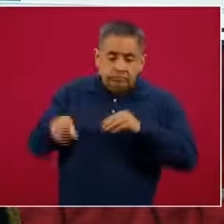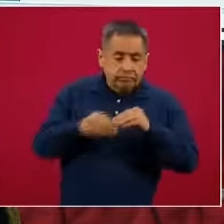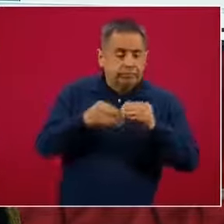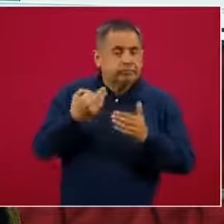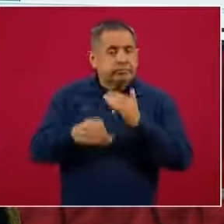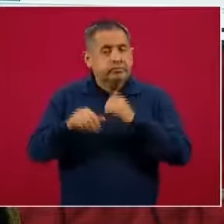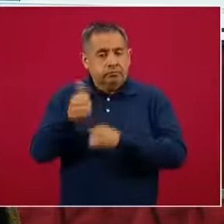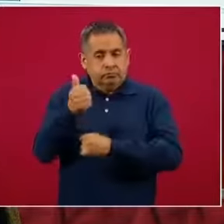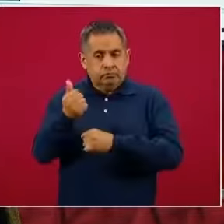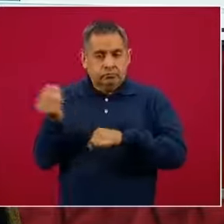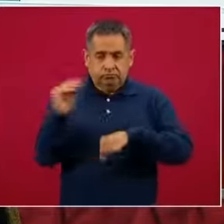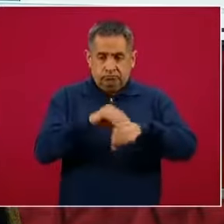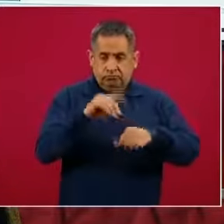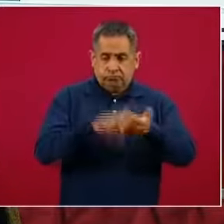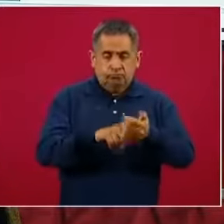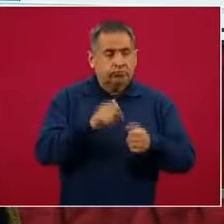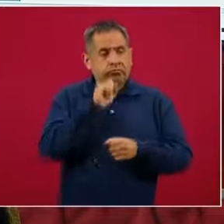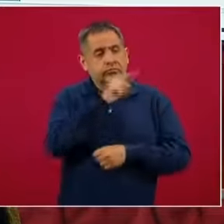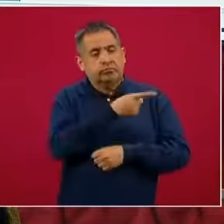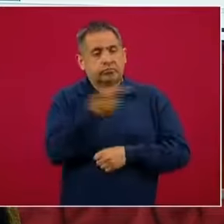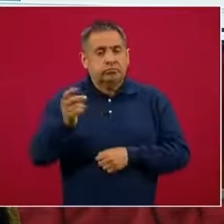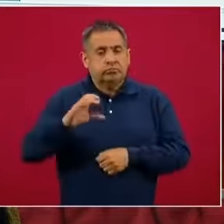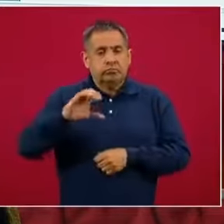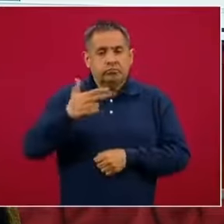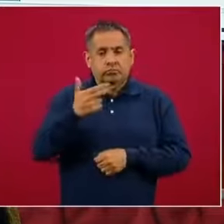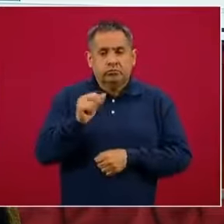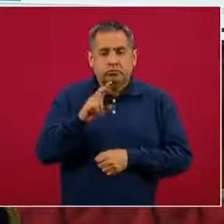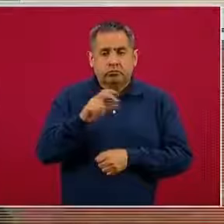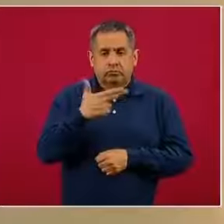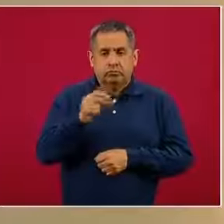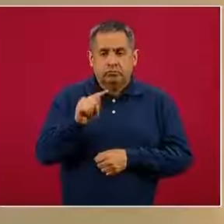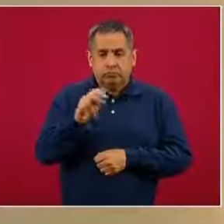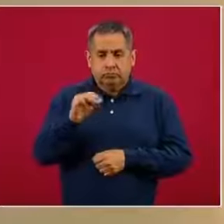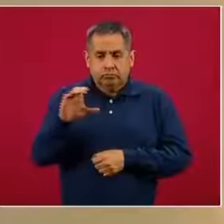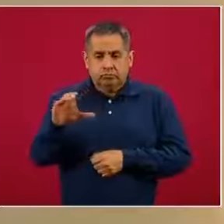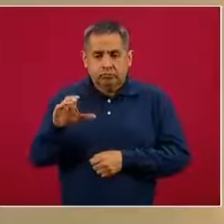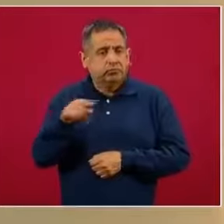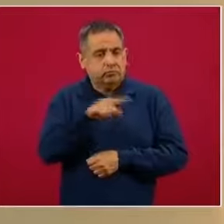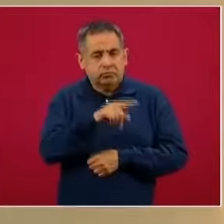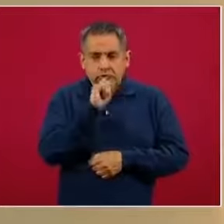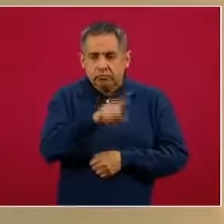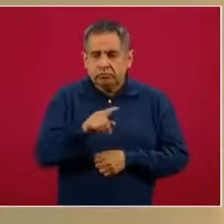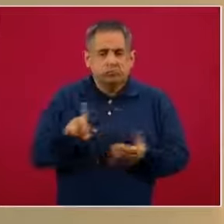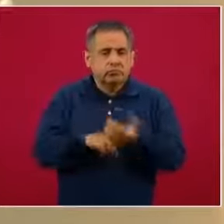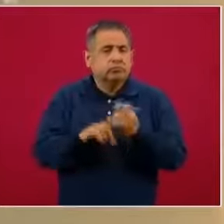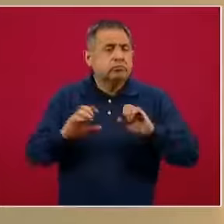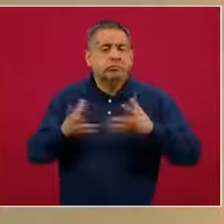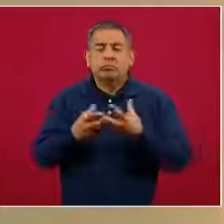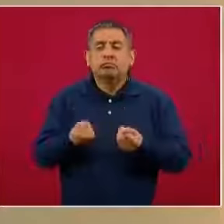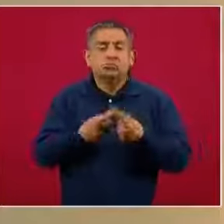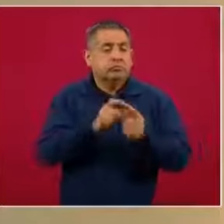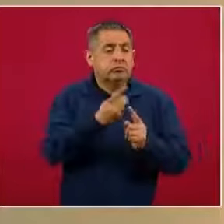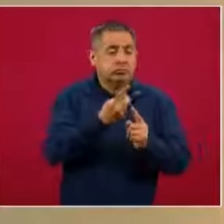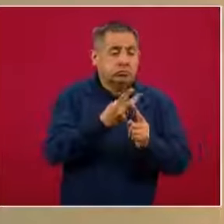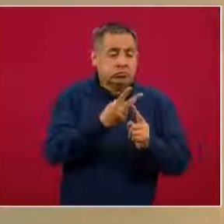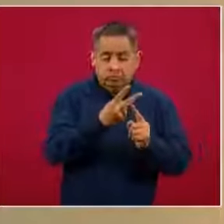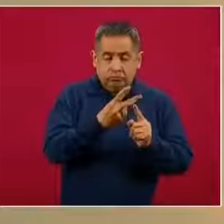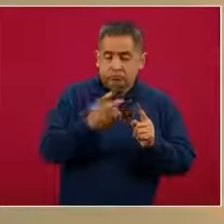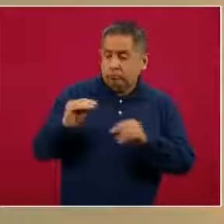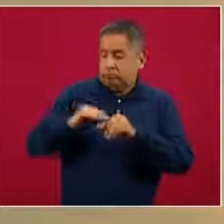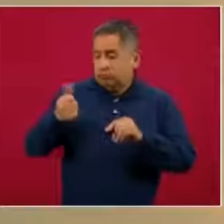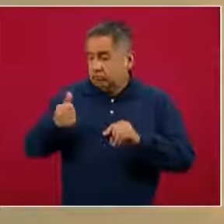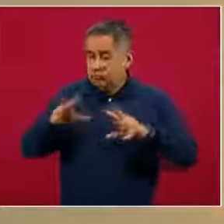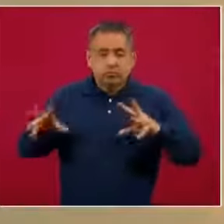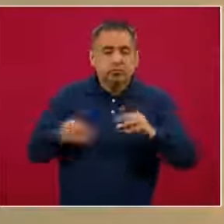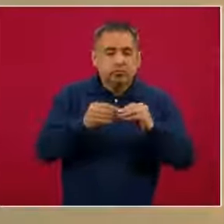11, y en el de Cuauhtémoc, de las 68 camas totales que tiene, estábamos utilizando 22, incrementamos 6 más y